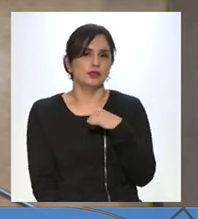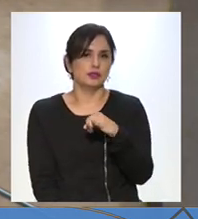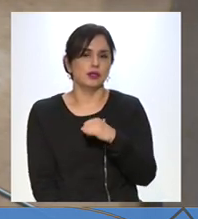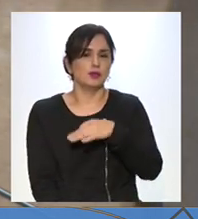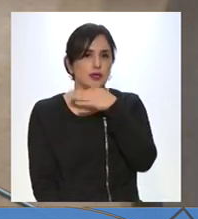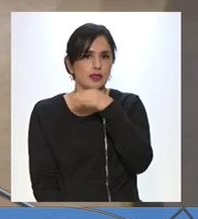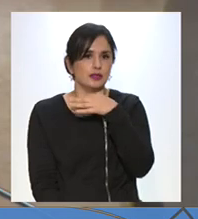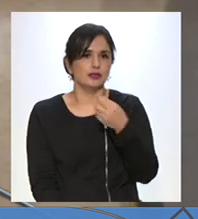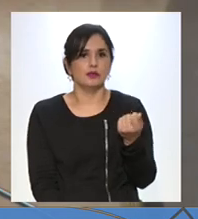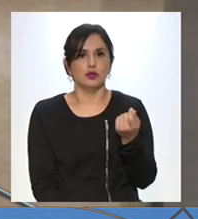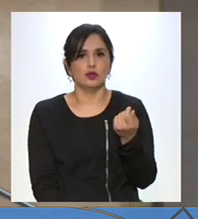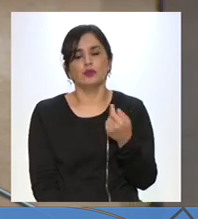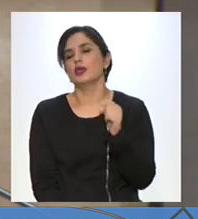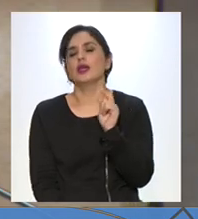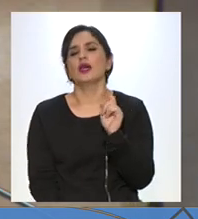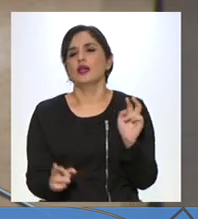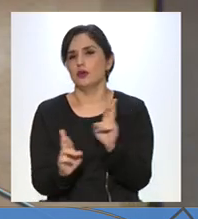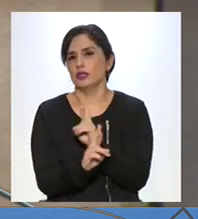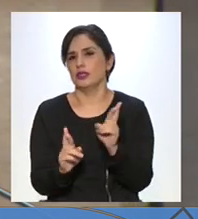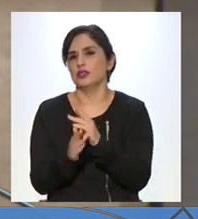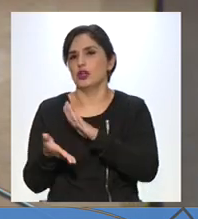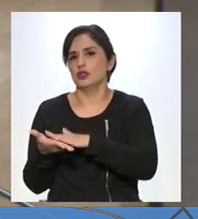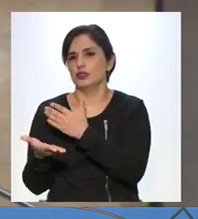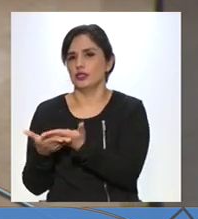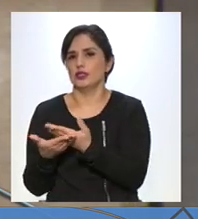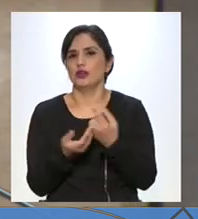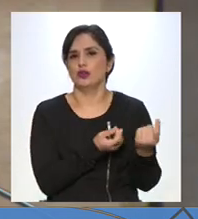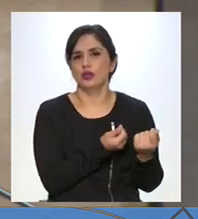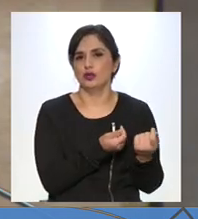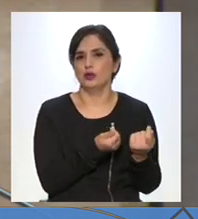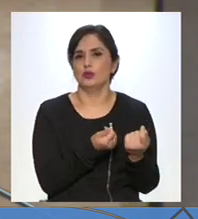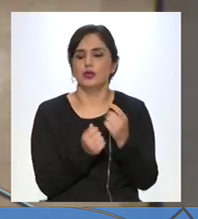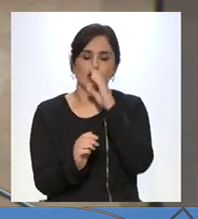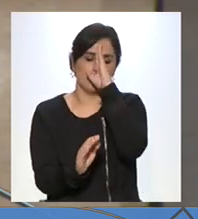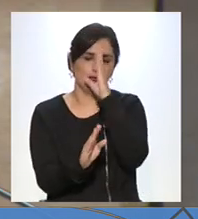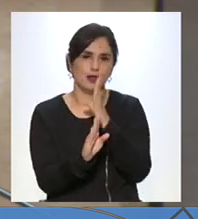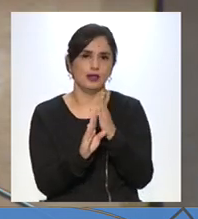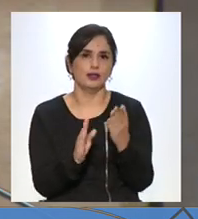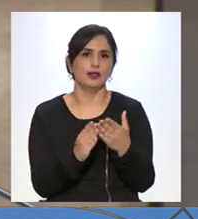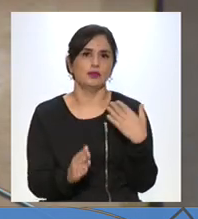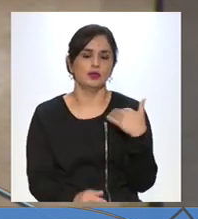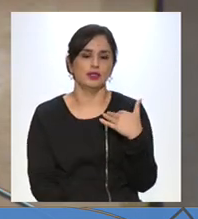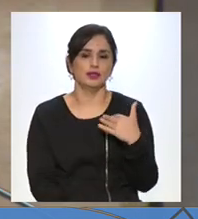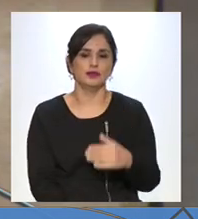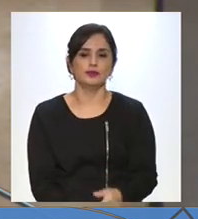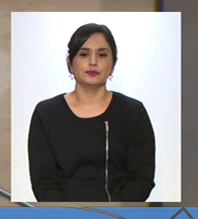datos económicos, en este caso una relación entre lo sanitario y lo económico que es bien directa e importante.